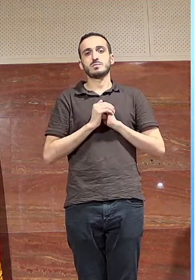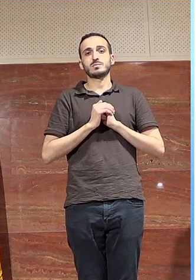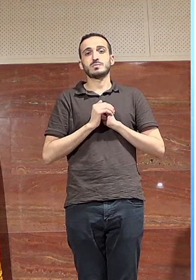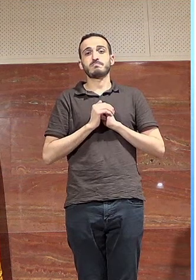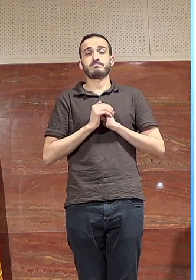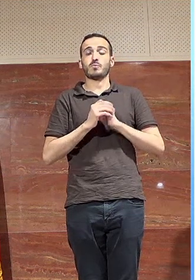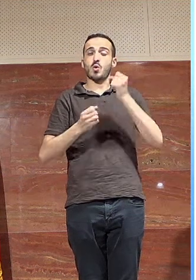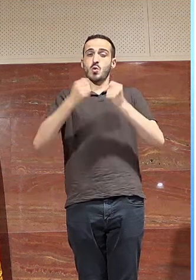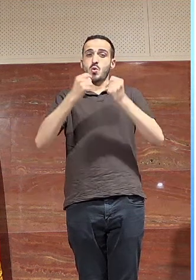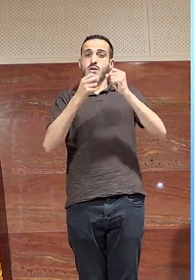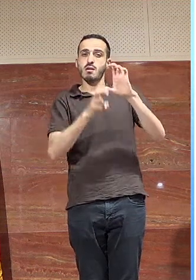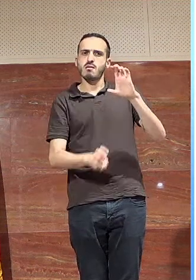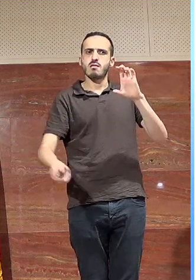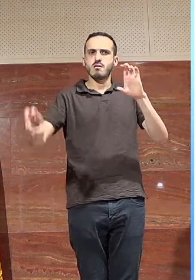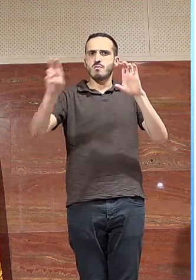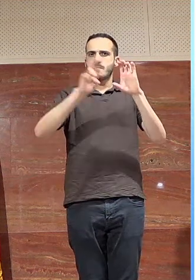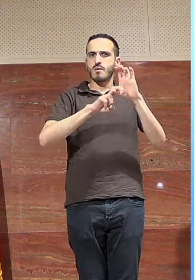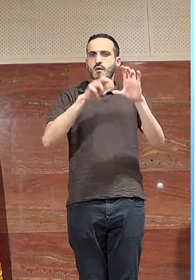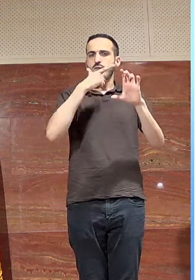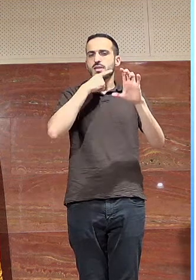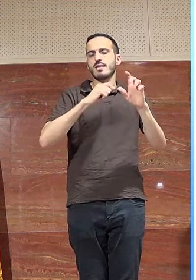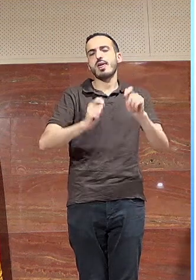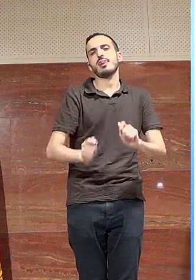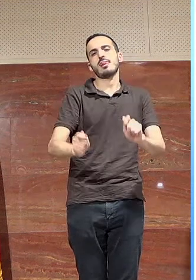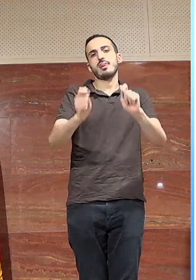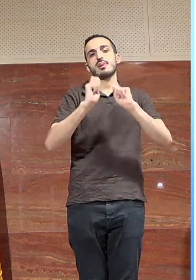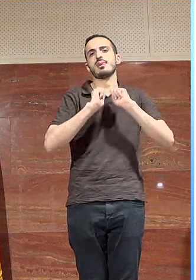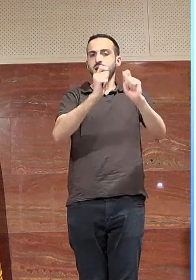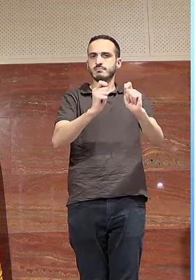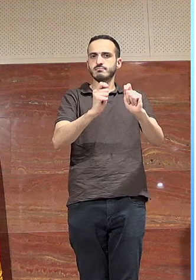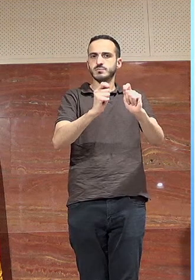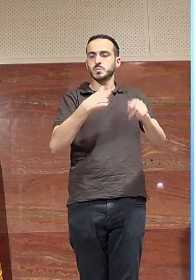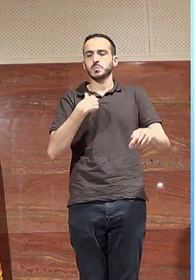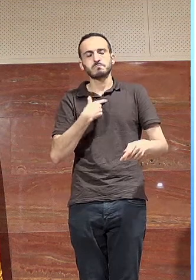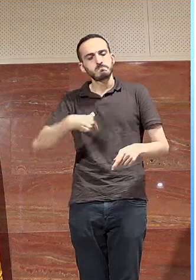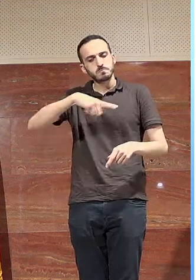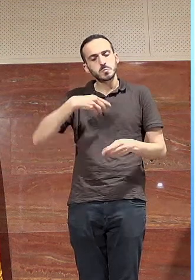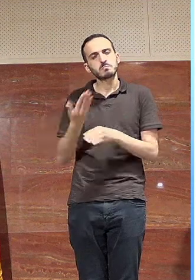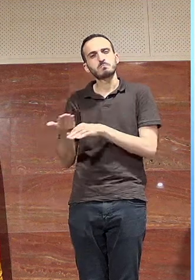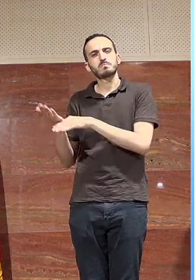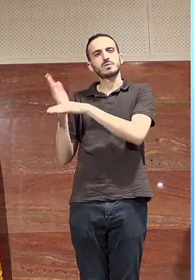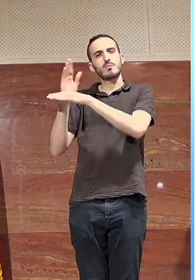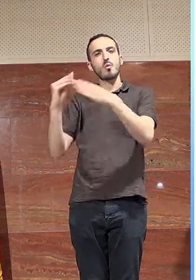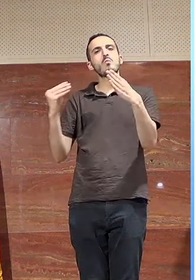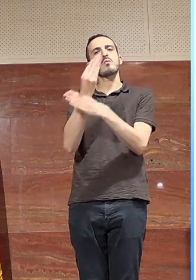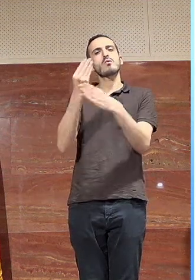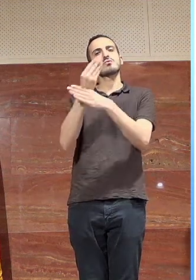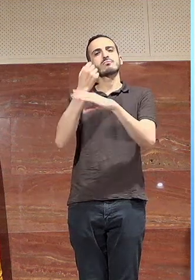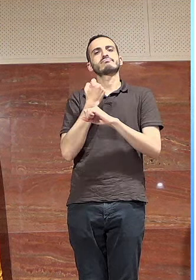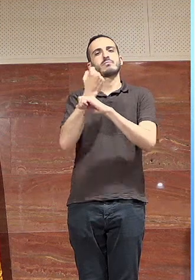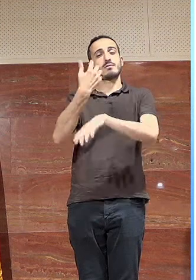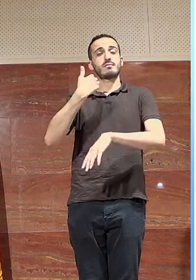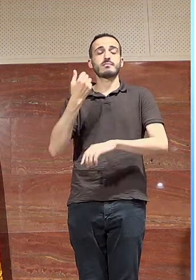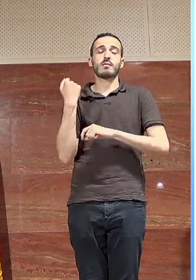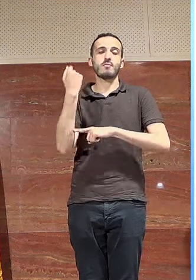y mejorar otros aspectos de la conducción, presentamos diferentes productos de apoyo que existen en el